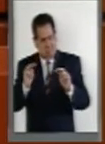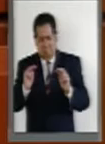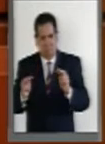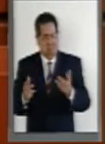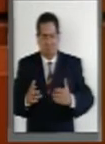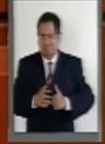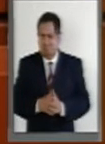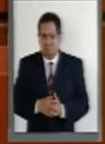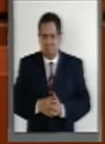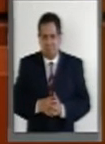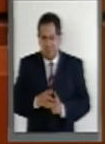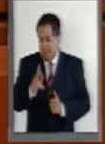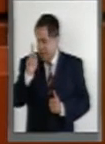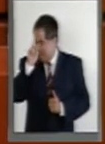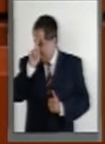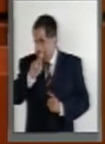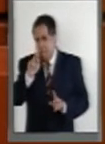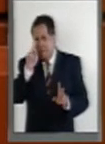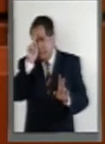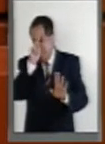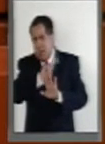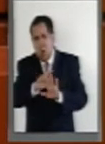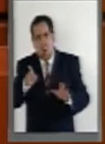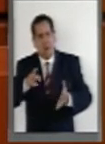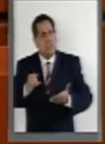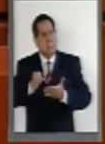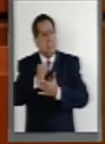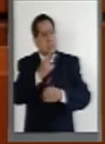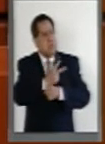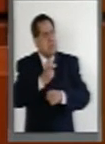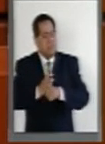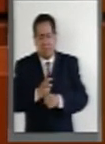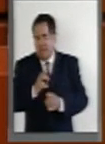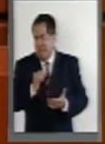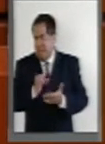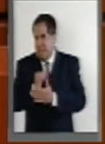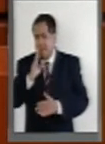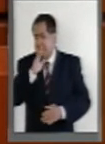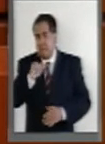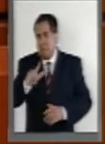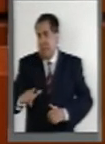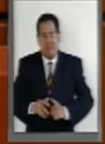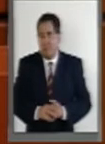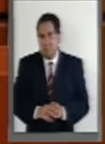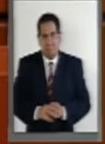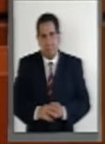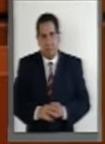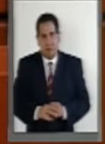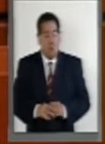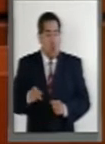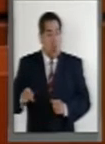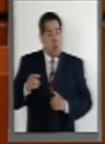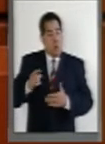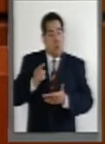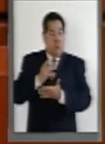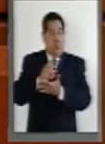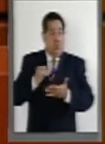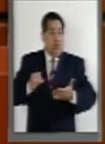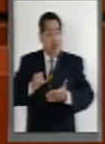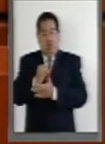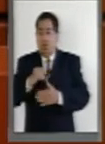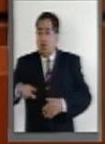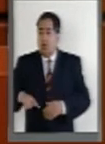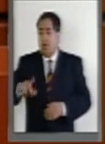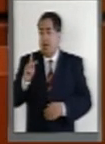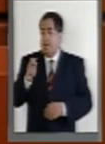fue una pésima decisión. Lo peor no solo fue la decisión del gobierno de Peña